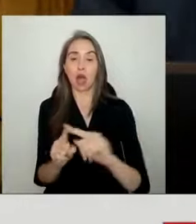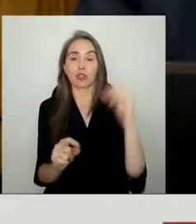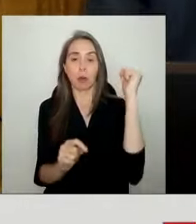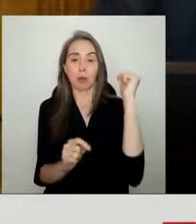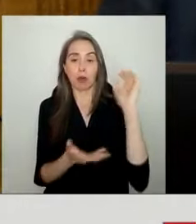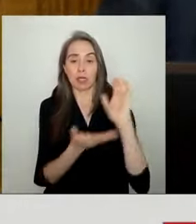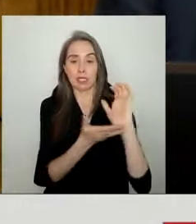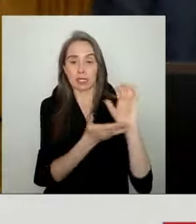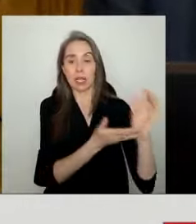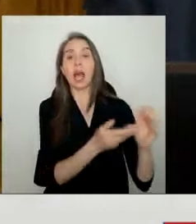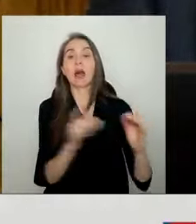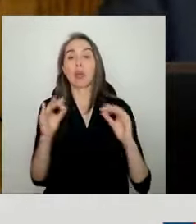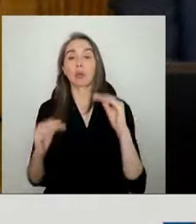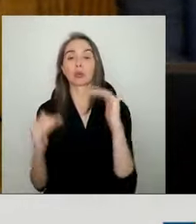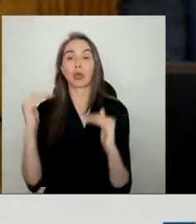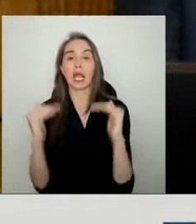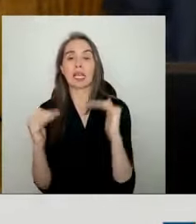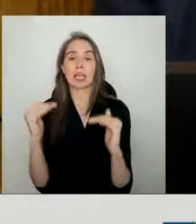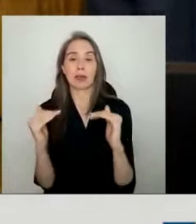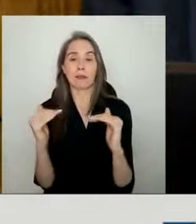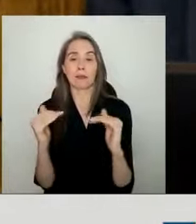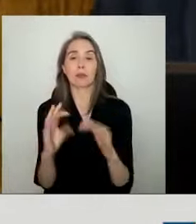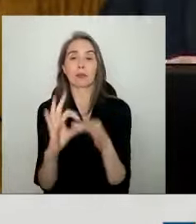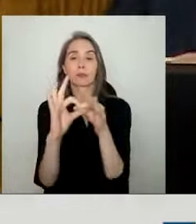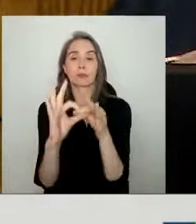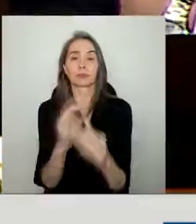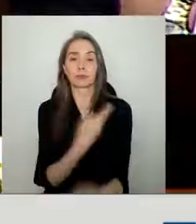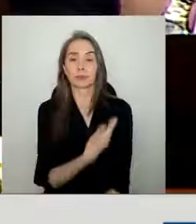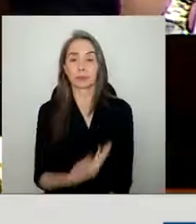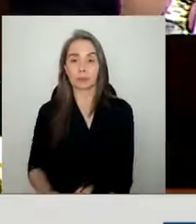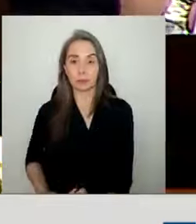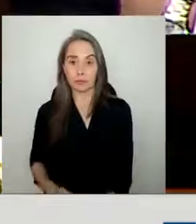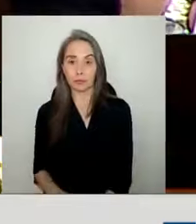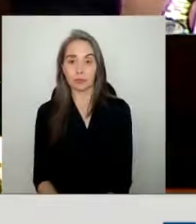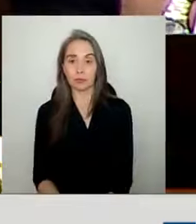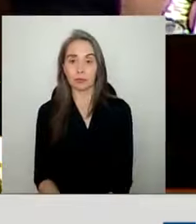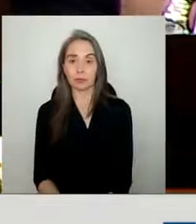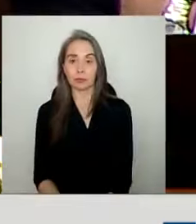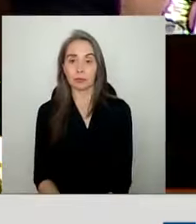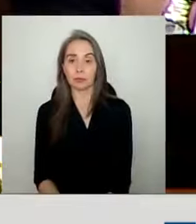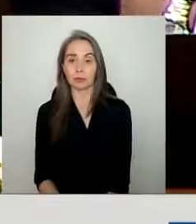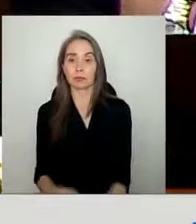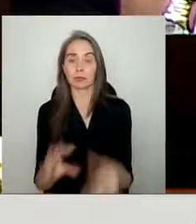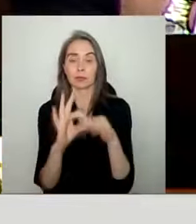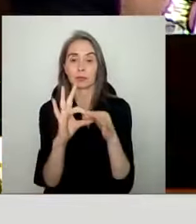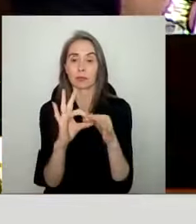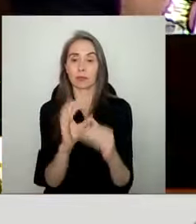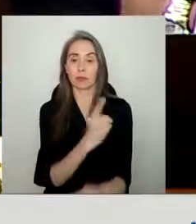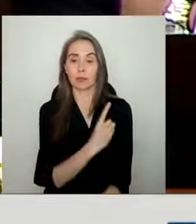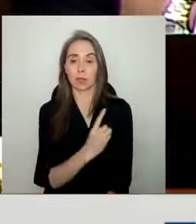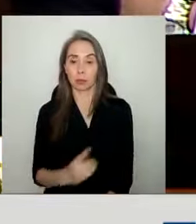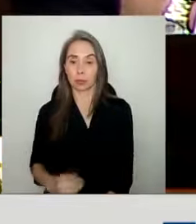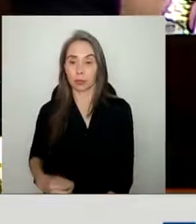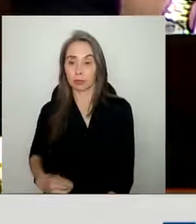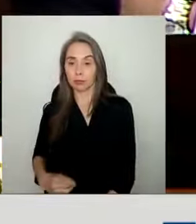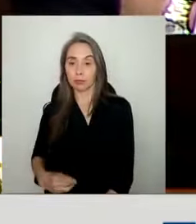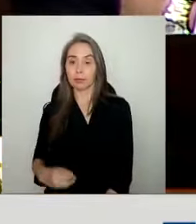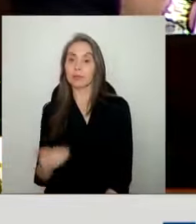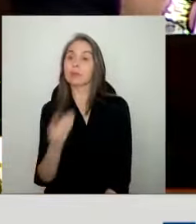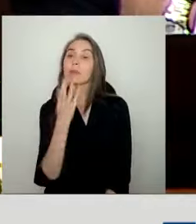mantener el equilibrio requerido Gracias presidente Gracias diputado tiene la